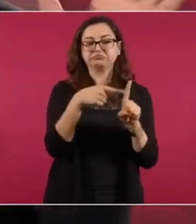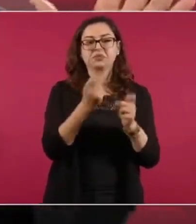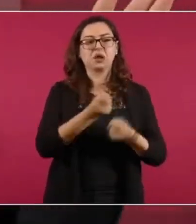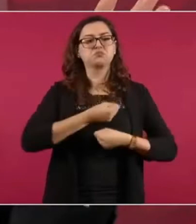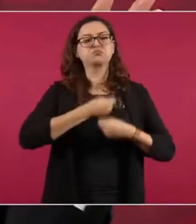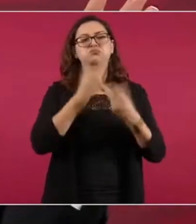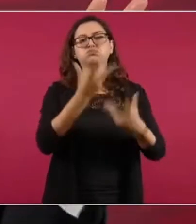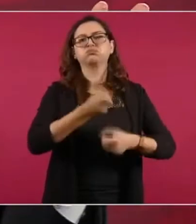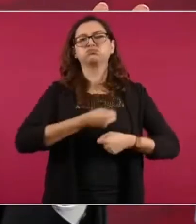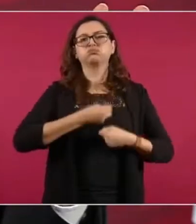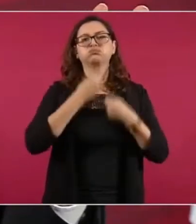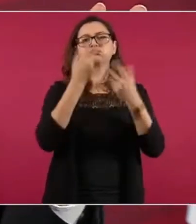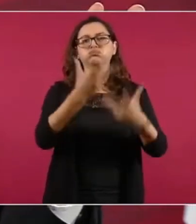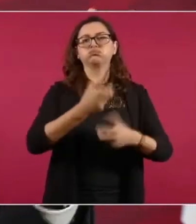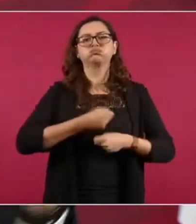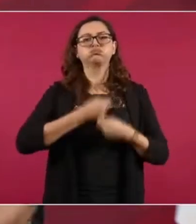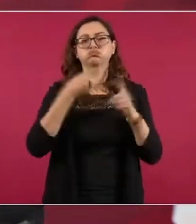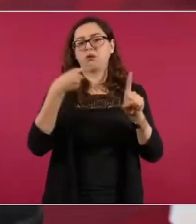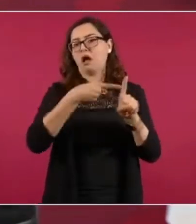pontificaba,